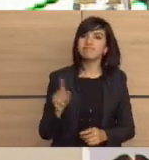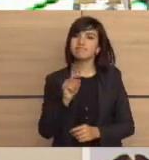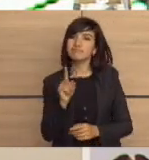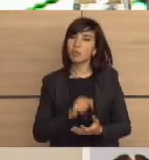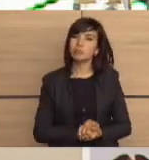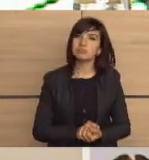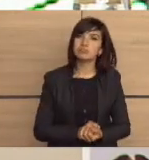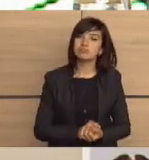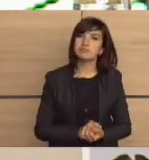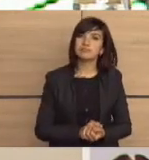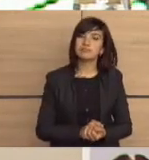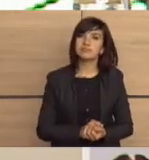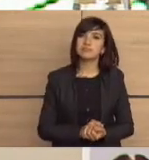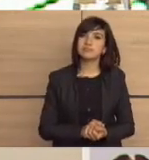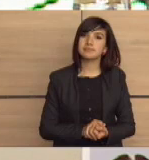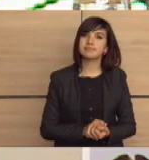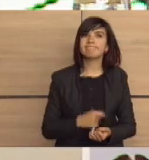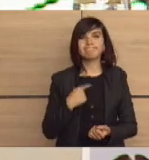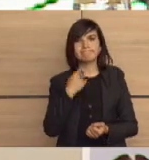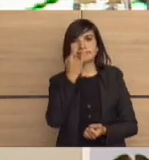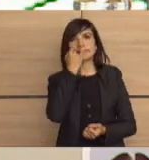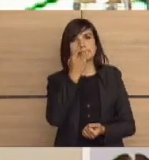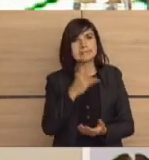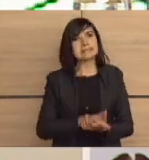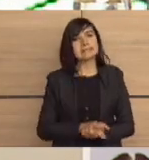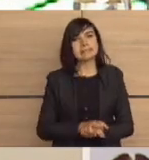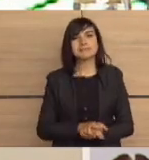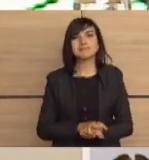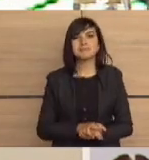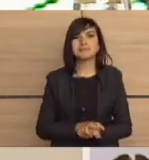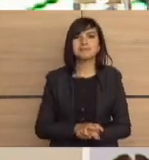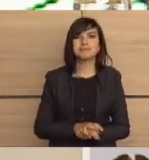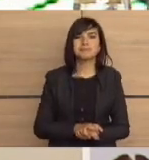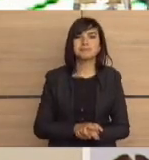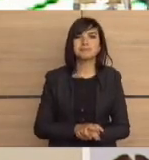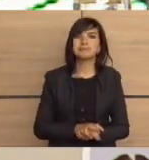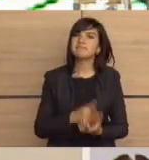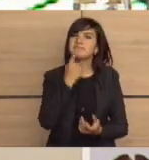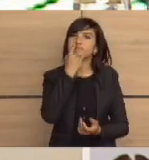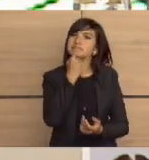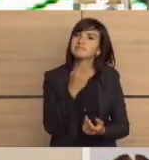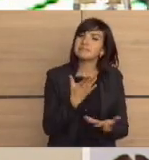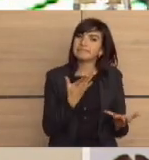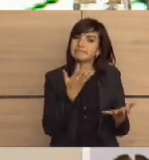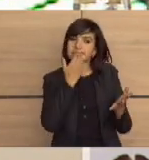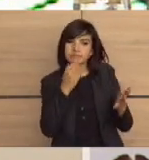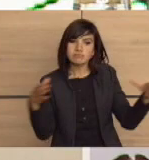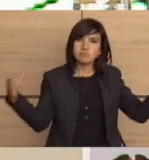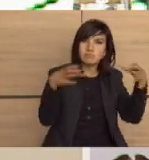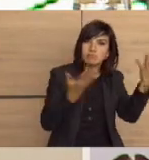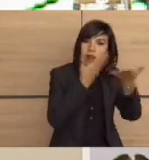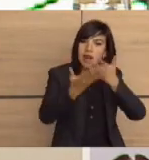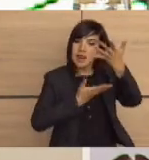eso. Me interesa, y yo creo que sería un lugar de encuentro, ¿qué preguntas comunes